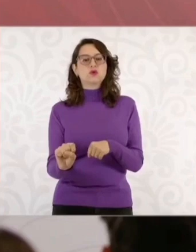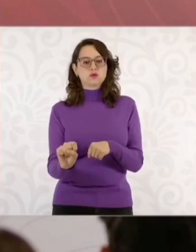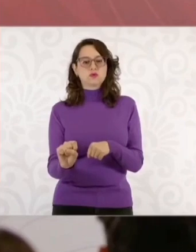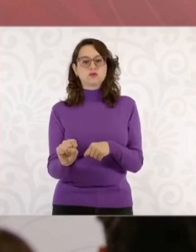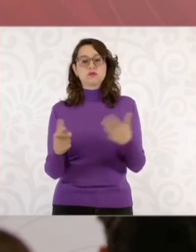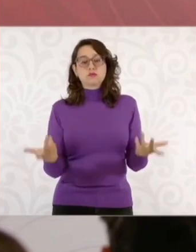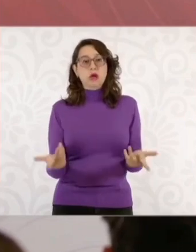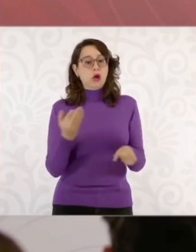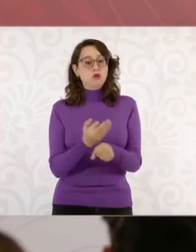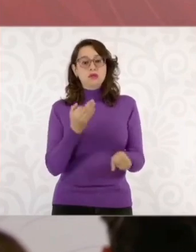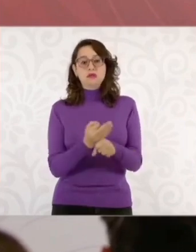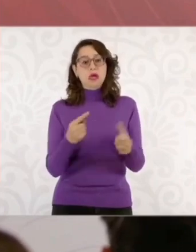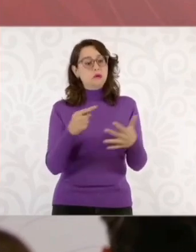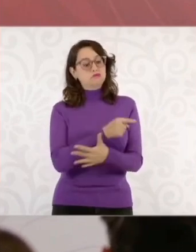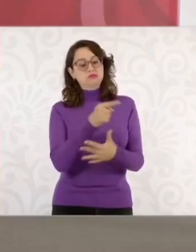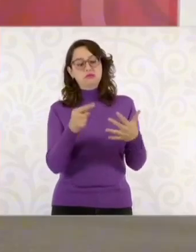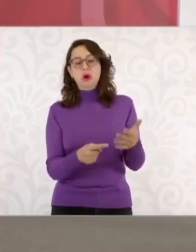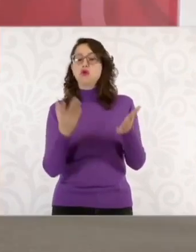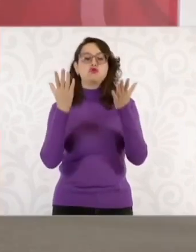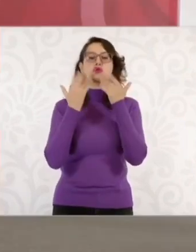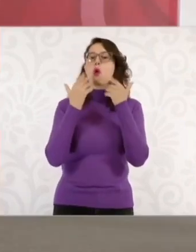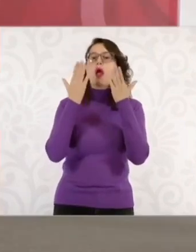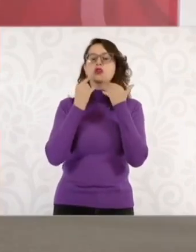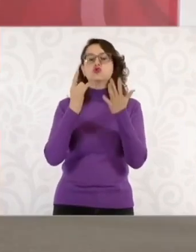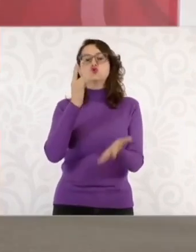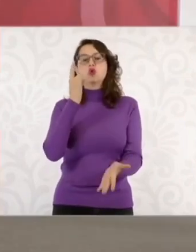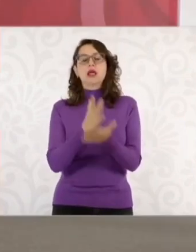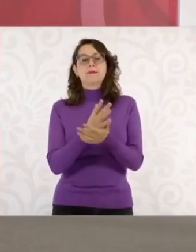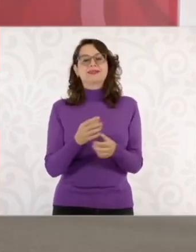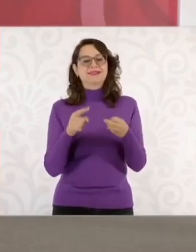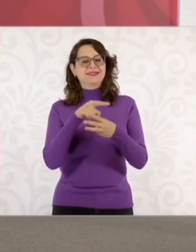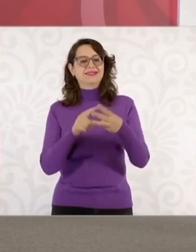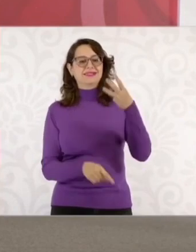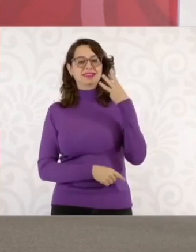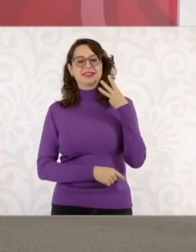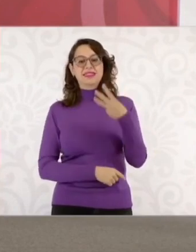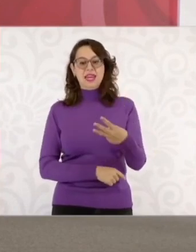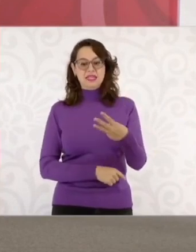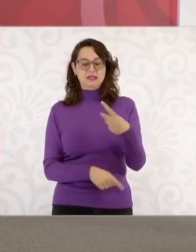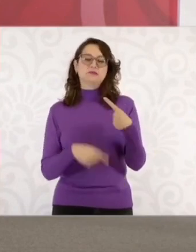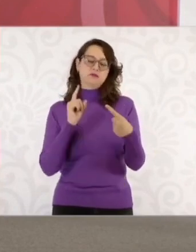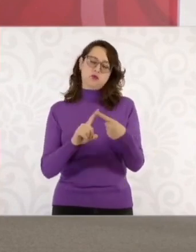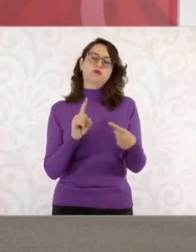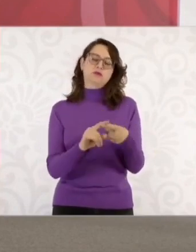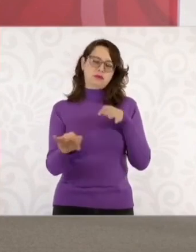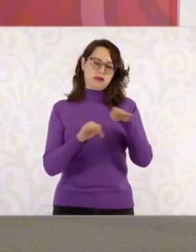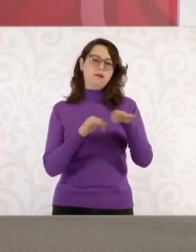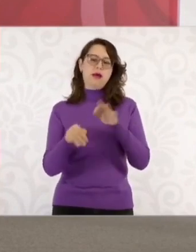no hay requisitos, hay 3 condiciones. Una condición, pues obvia, sean derechohabientes.